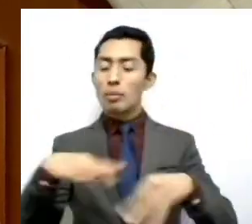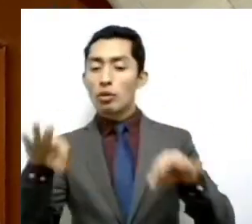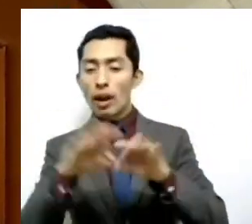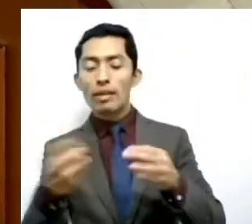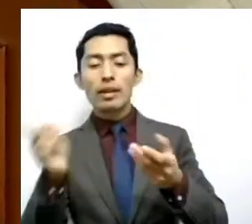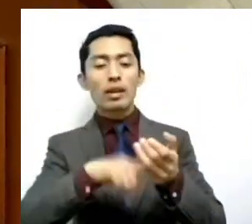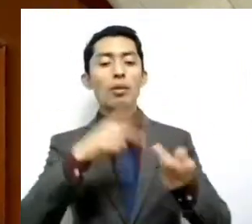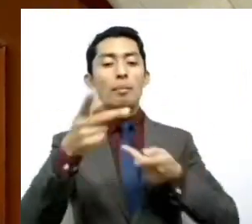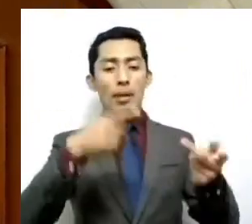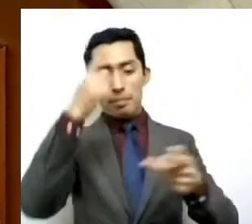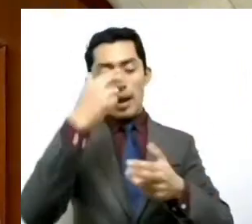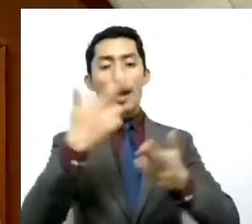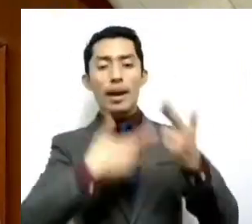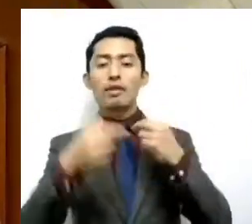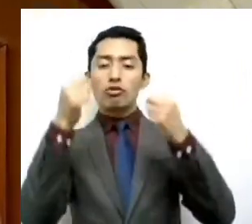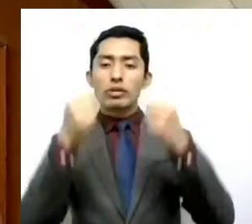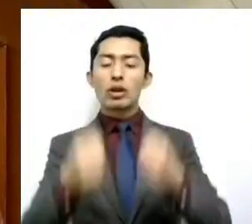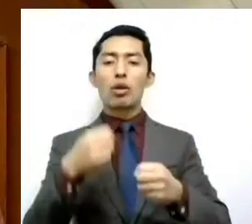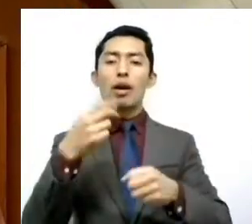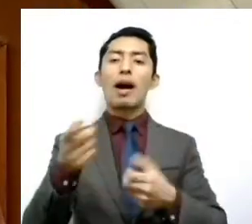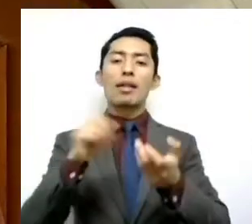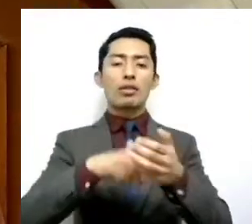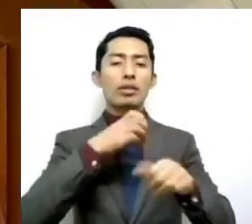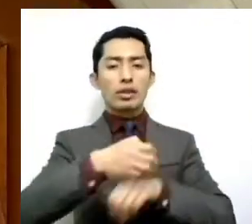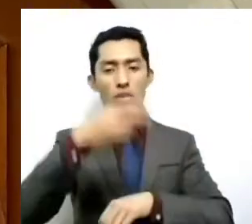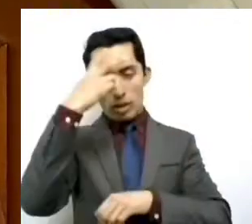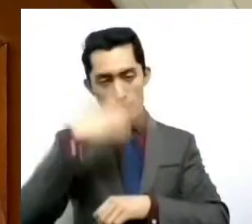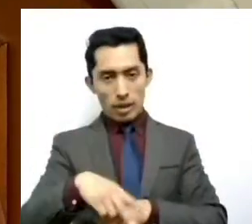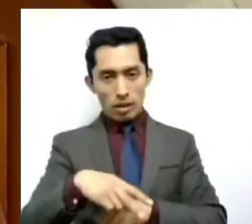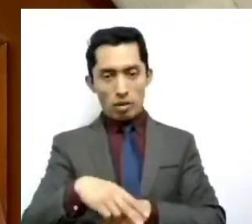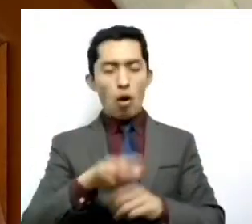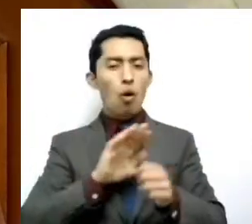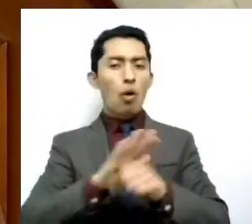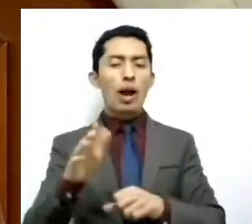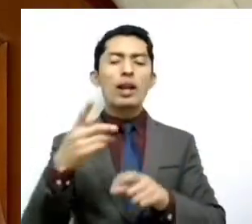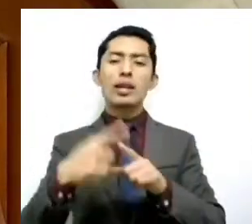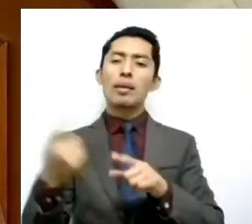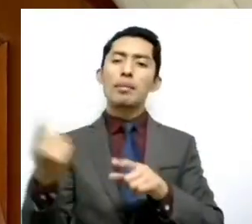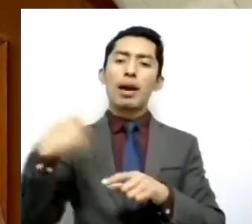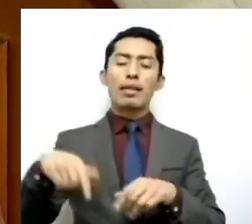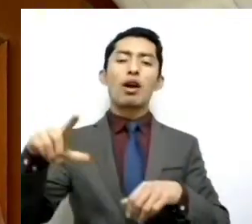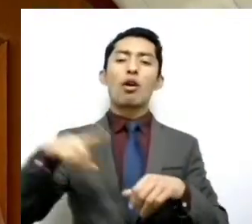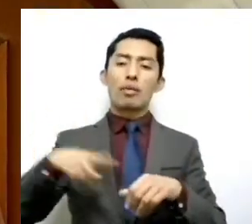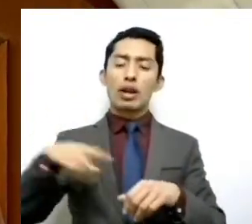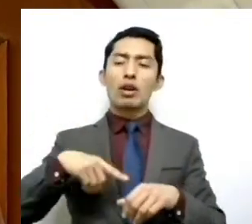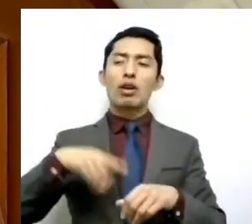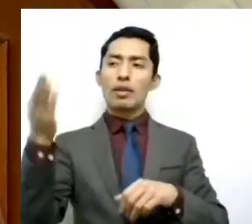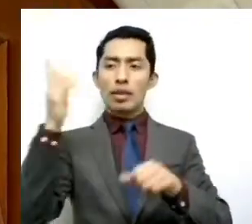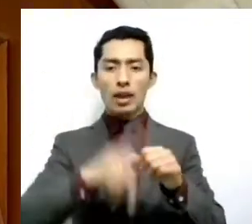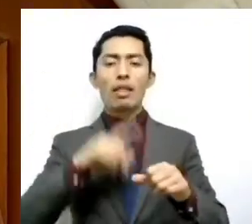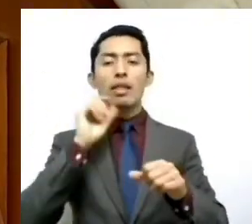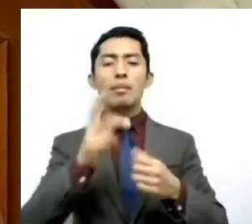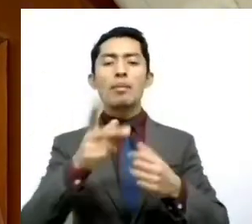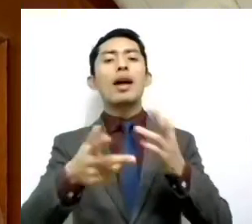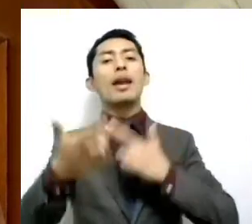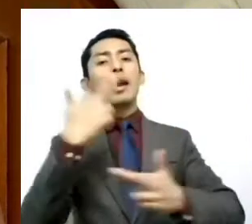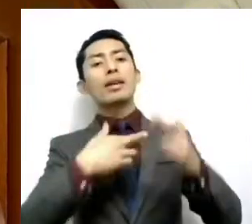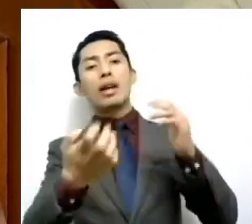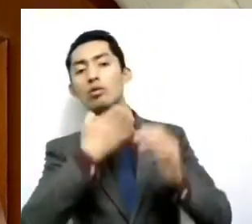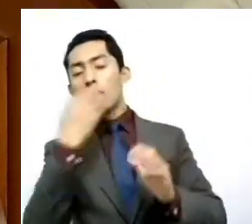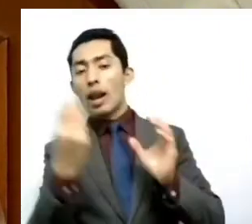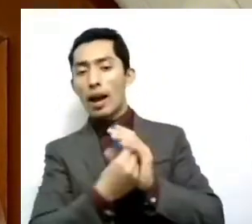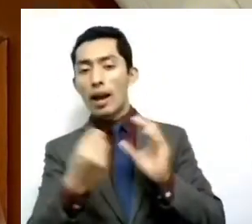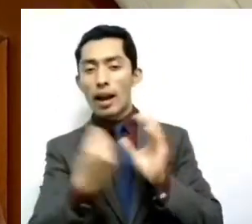Regreso Seguro en el Estado de México, determinado por el gobierno federal y dentro del cual el regreso a clases será